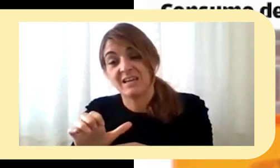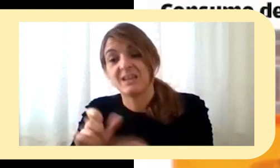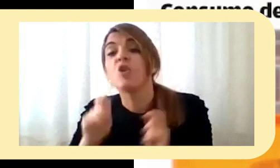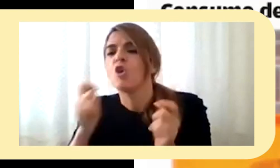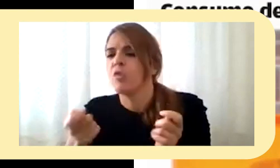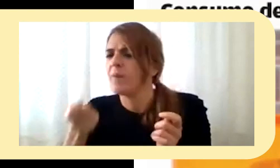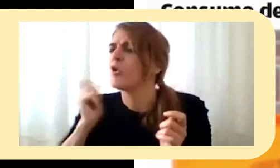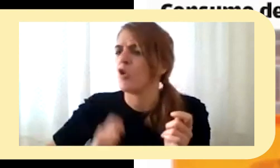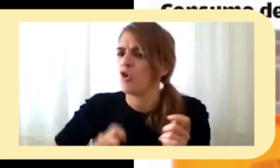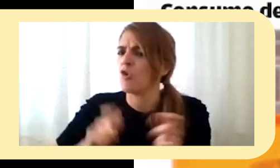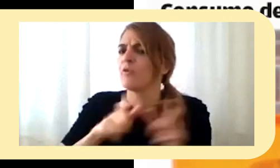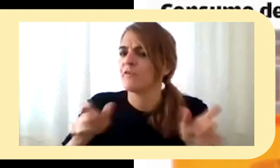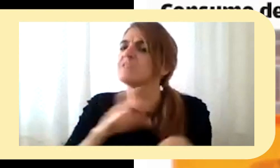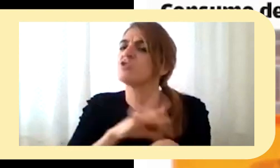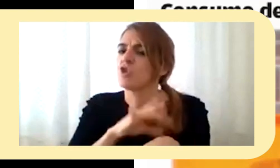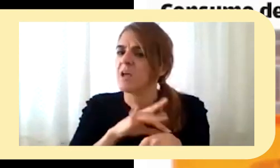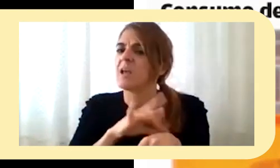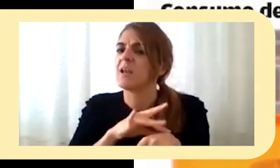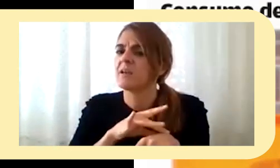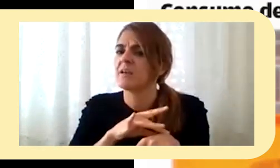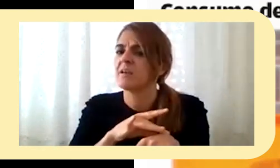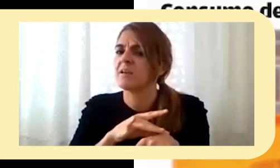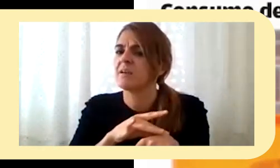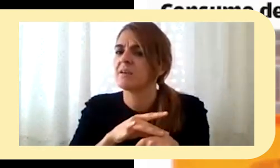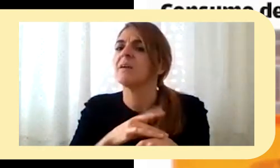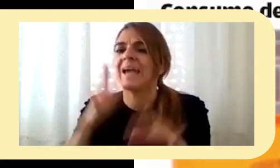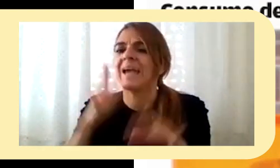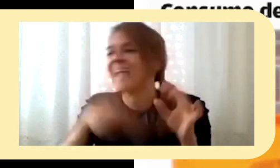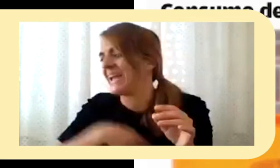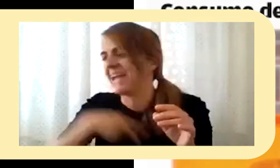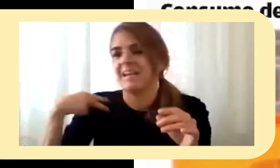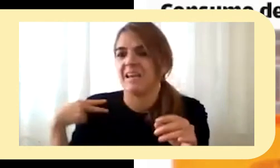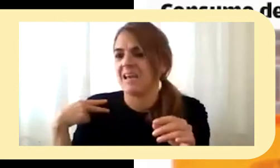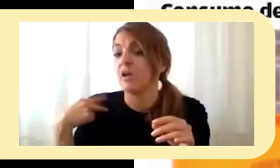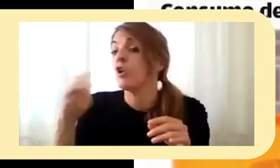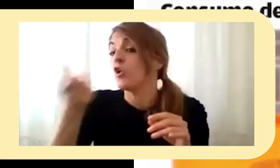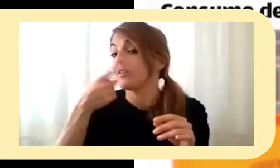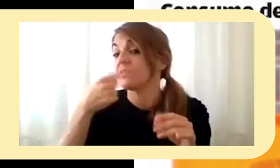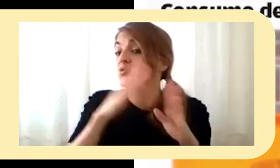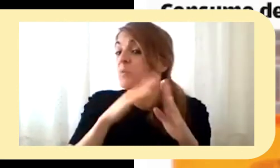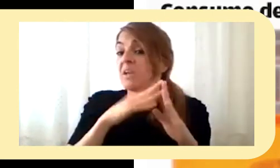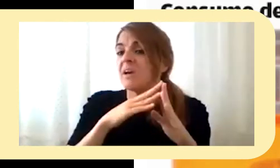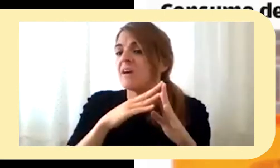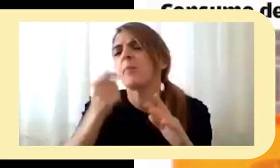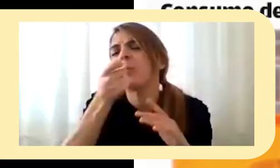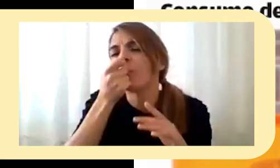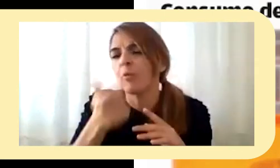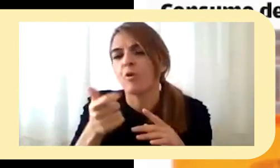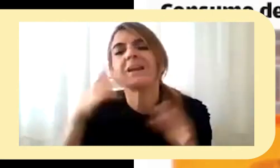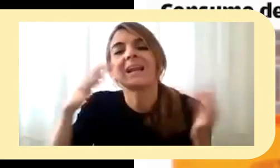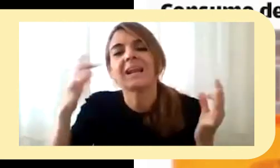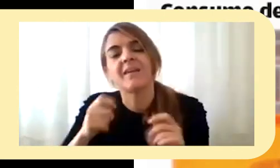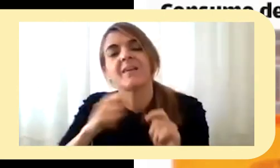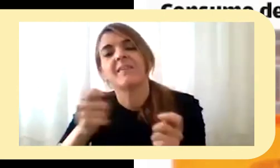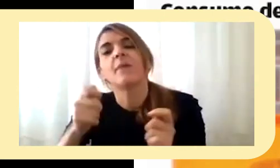pueden consumir, pero muy poco. Los que se consumen en gran cantidad, como los que señalo en esta diapositiva, que hay una